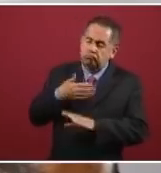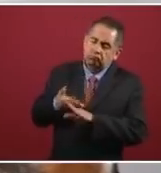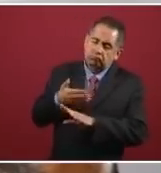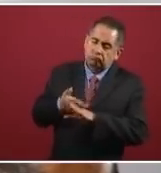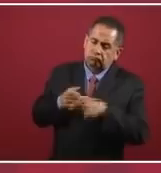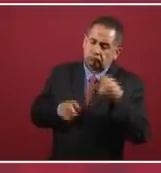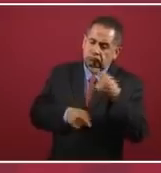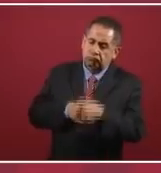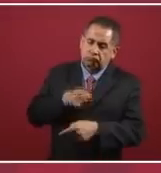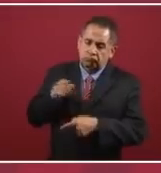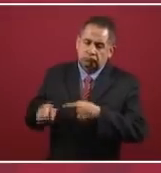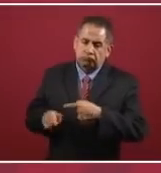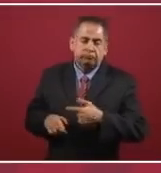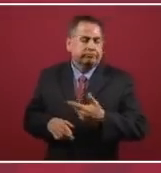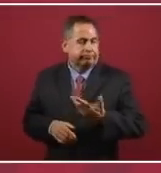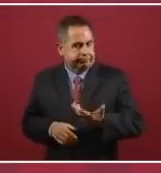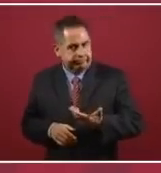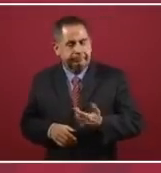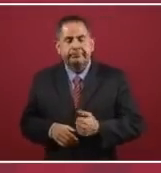Y